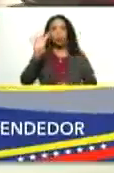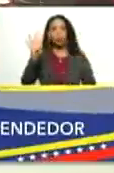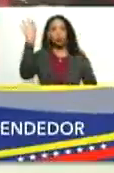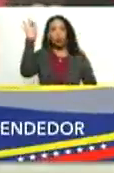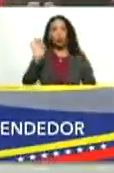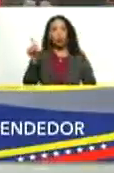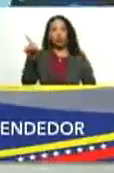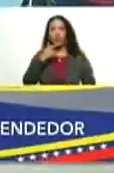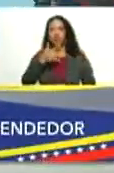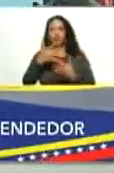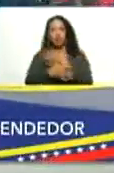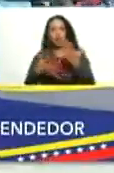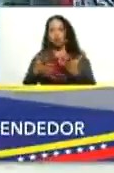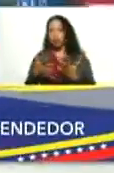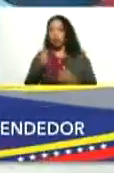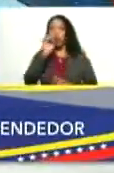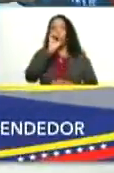¿Eso quiere decir?